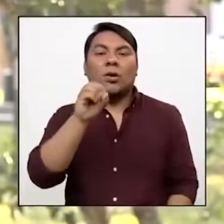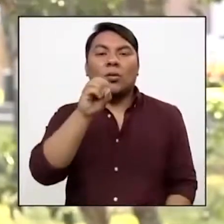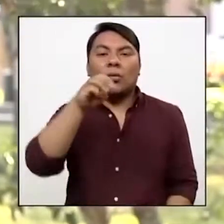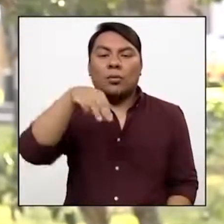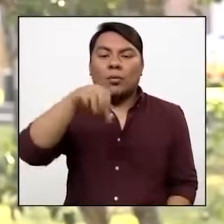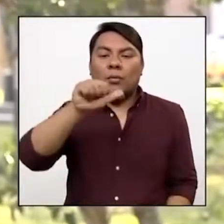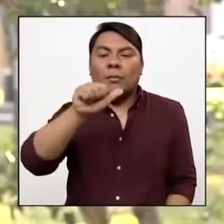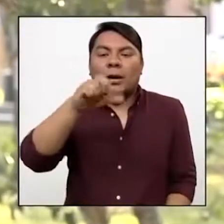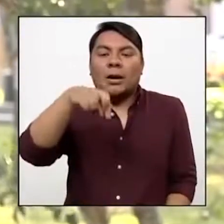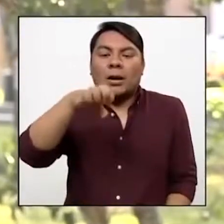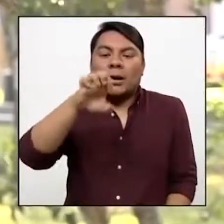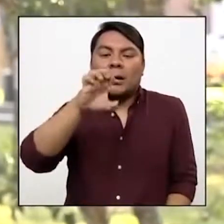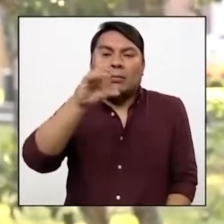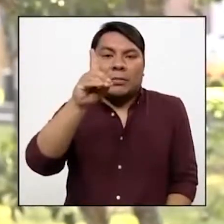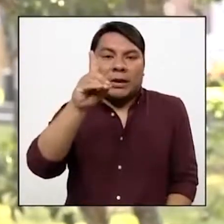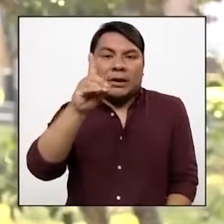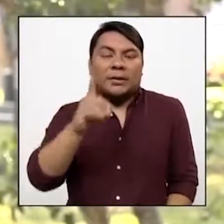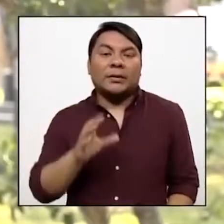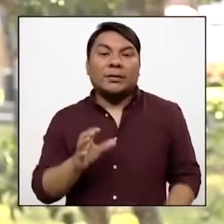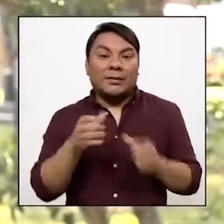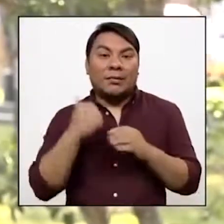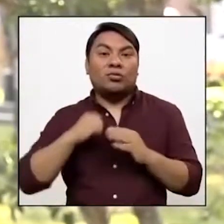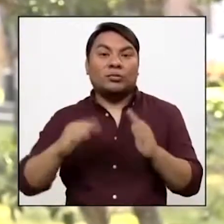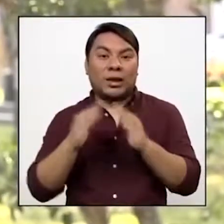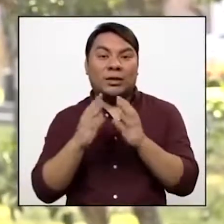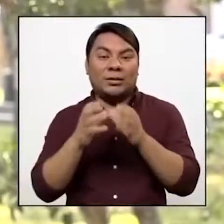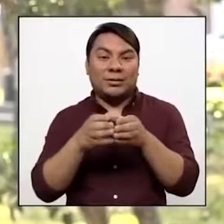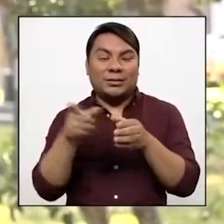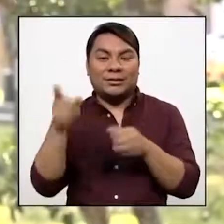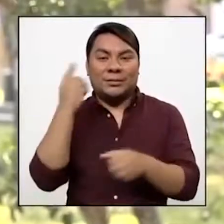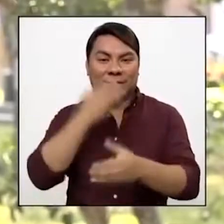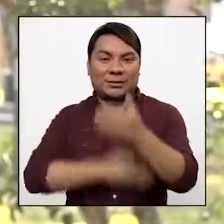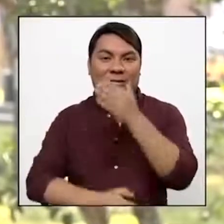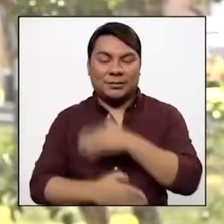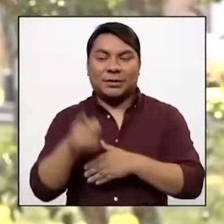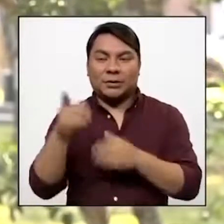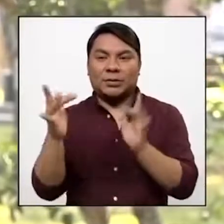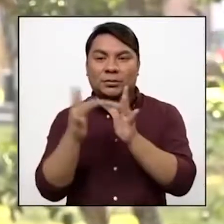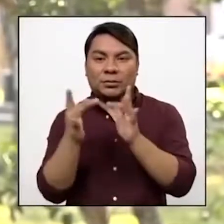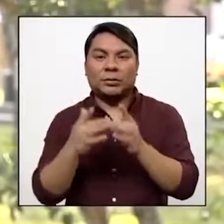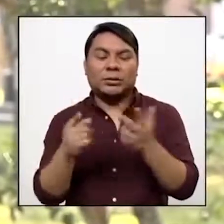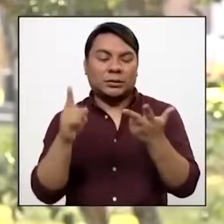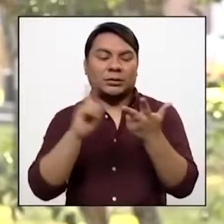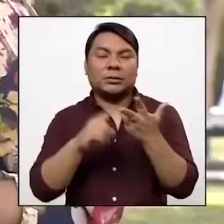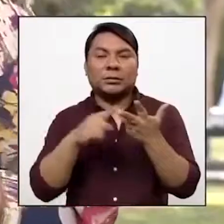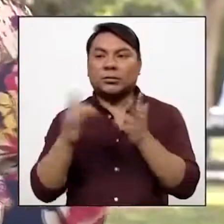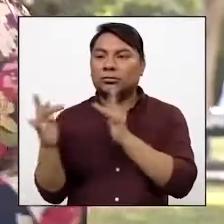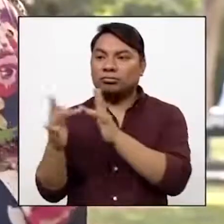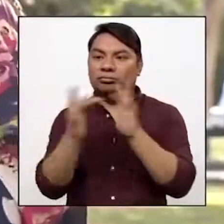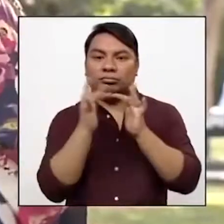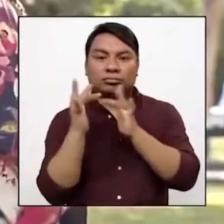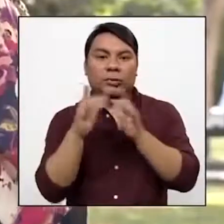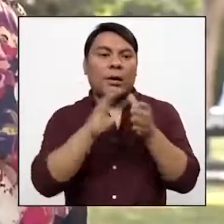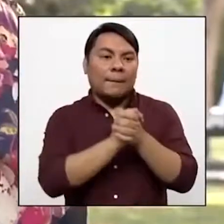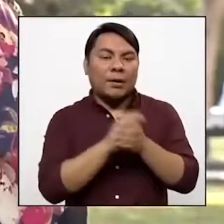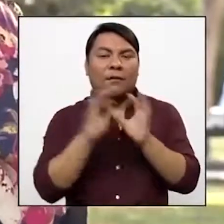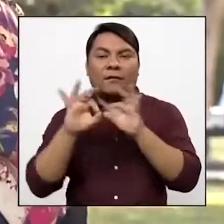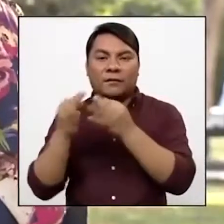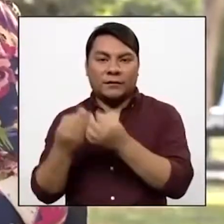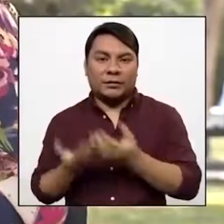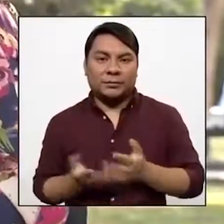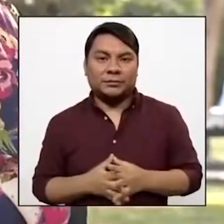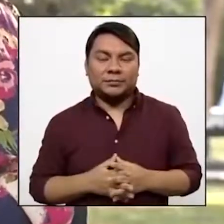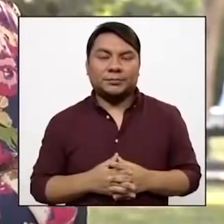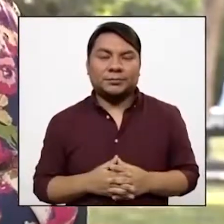porque por ahí se va a distribuir la ayuda humanitaria y además de eso formar nuestras redes. Muy interesante, de verdad.